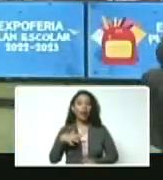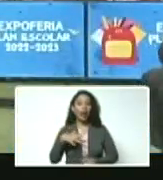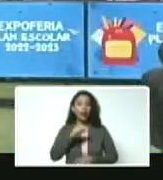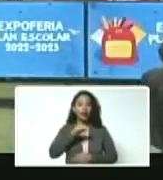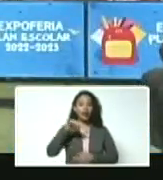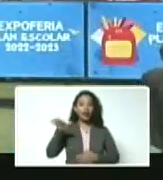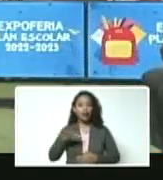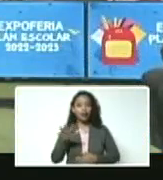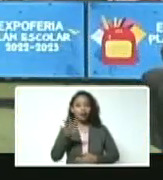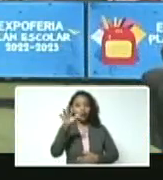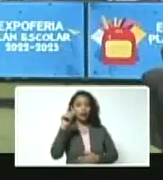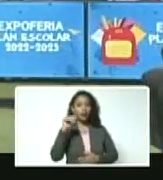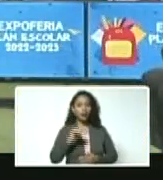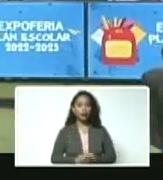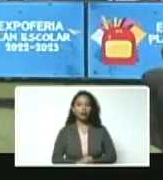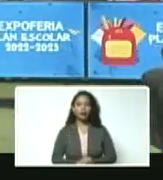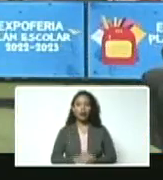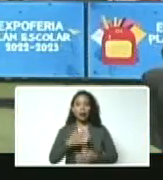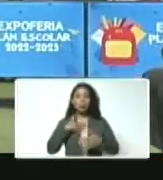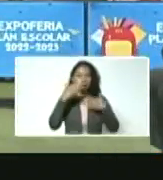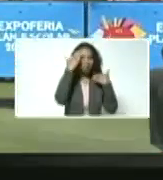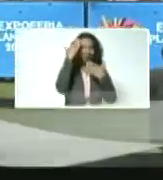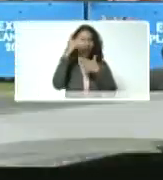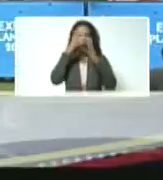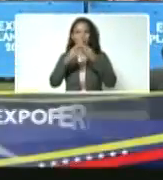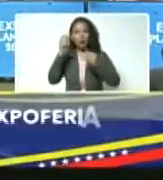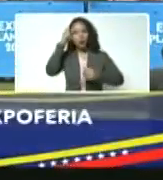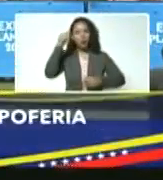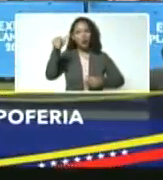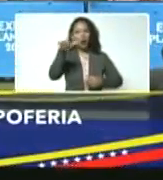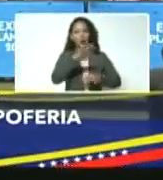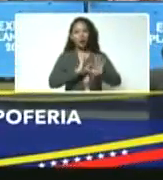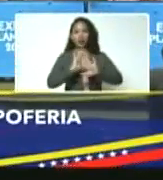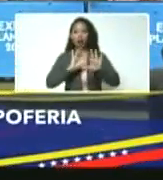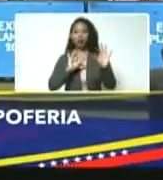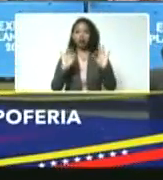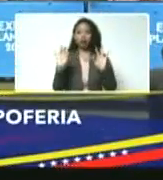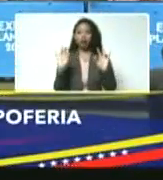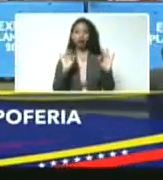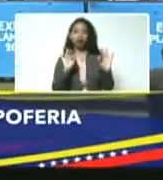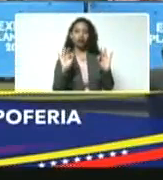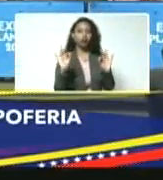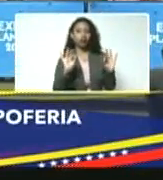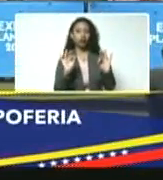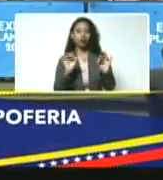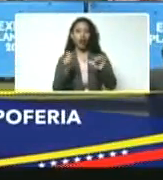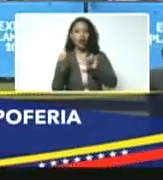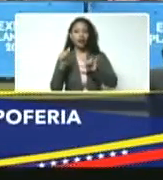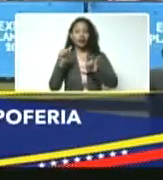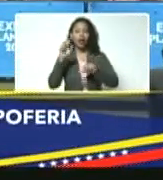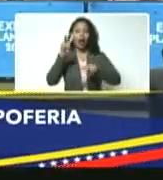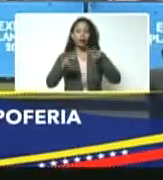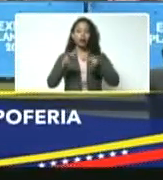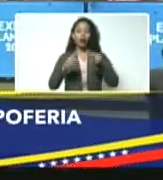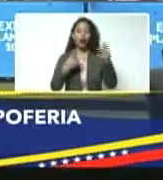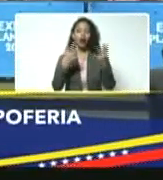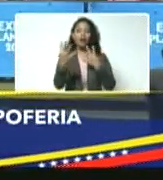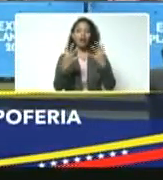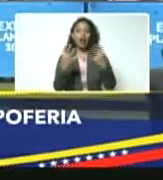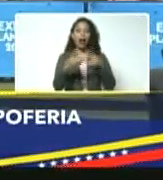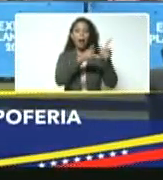¿verdad? Bueno, mis saludos a toda la población, ya preparándonos con esta expoferia Plan